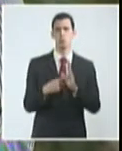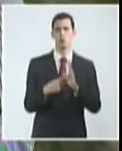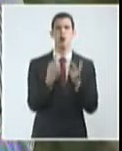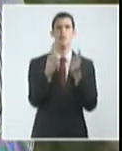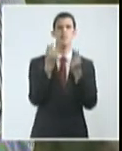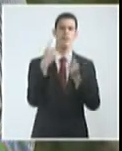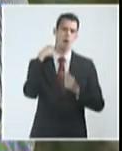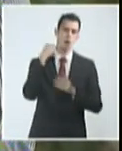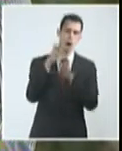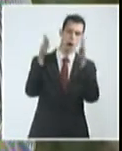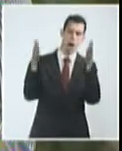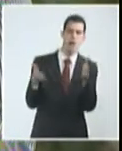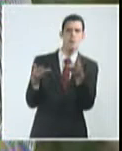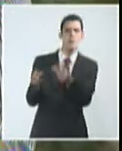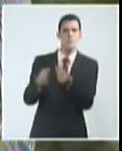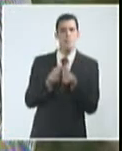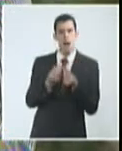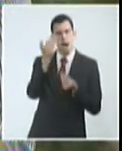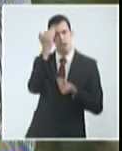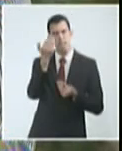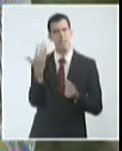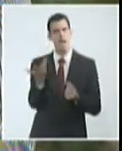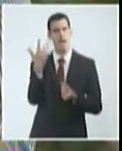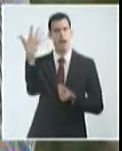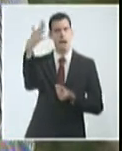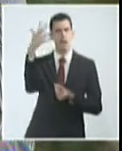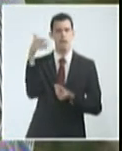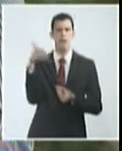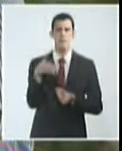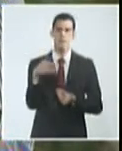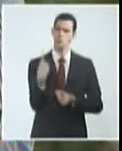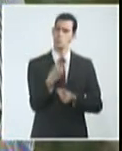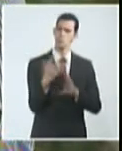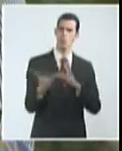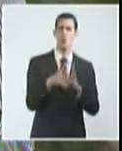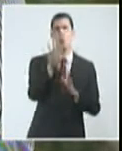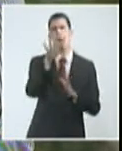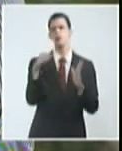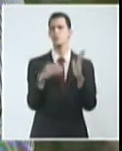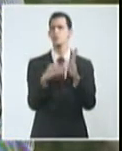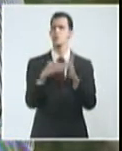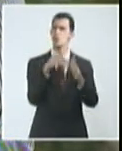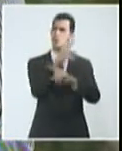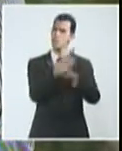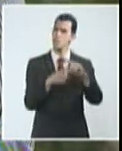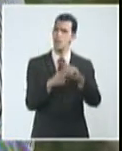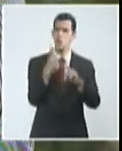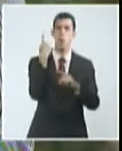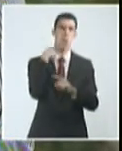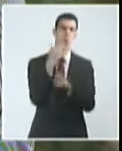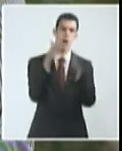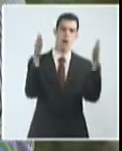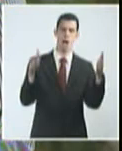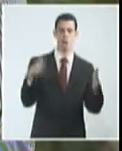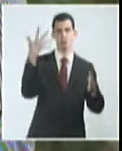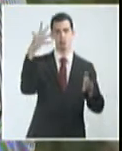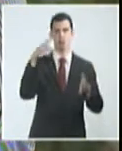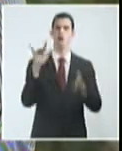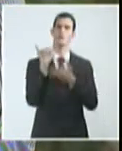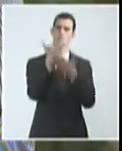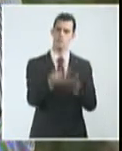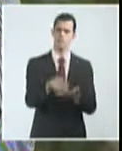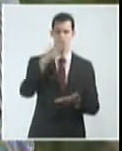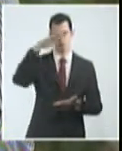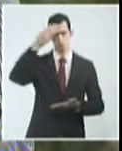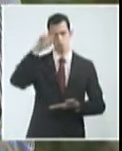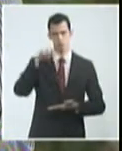otros momentos. Nosotros llegamos a alcanzar más de 4,5 millones de turistas en un año. Hablábamos también de la contracción